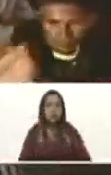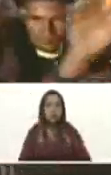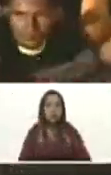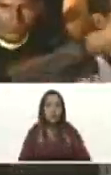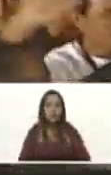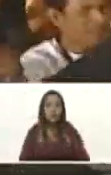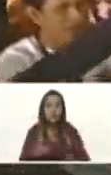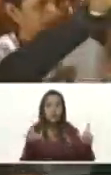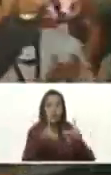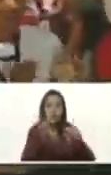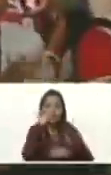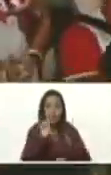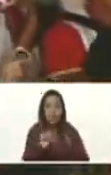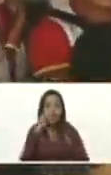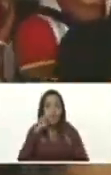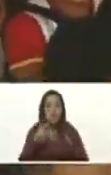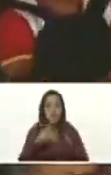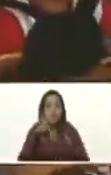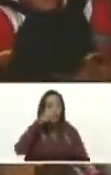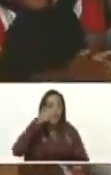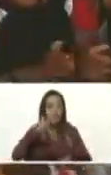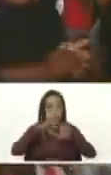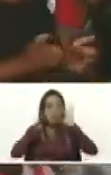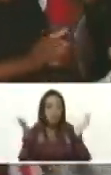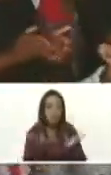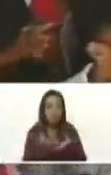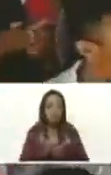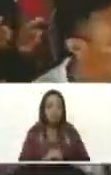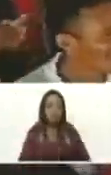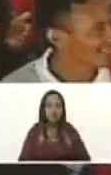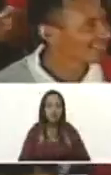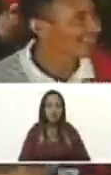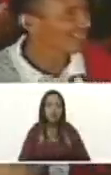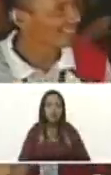está viendo los pueblos del mundo.